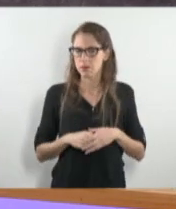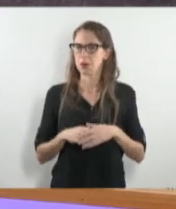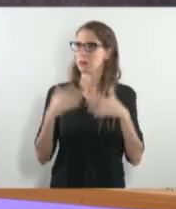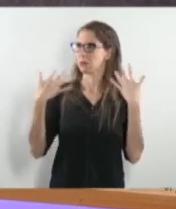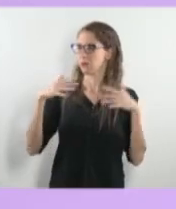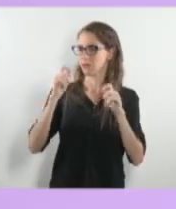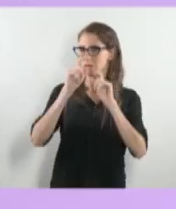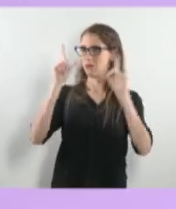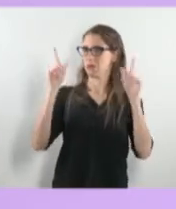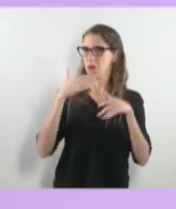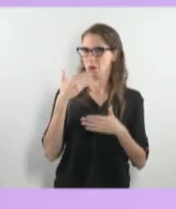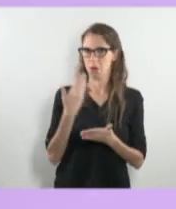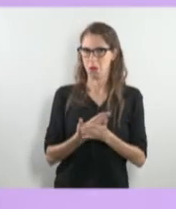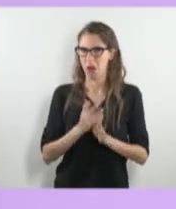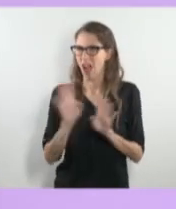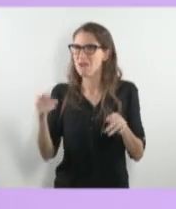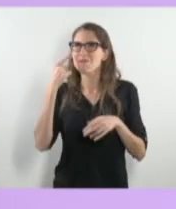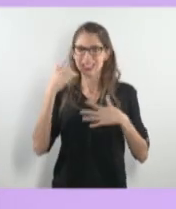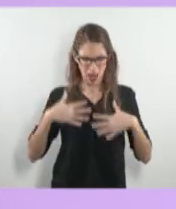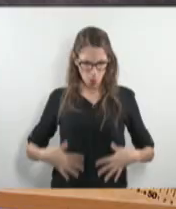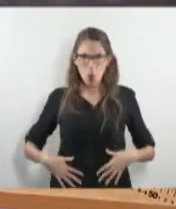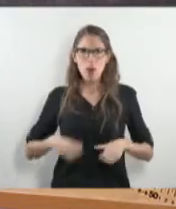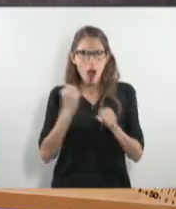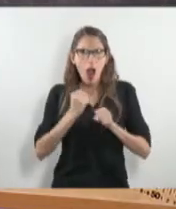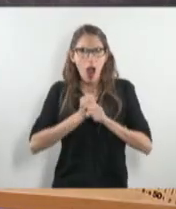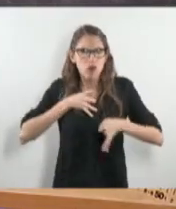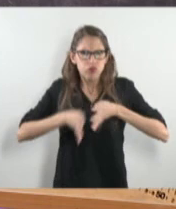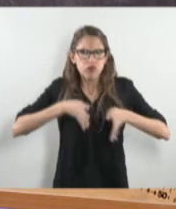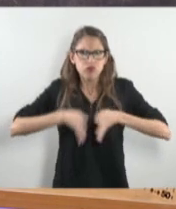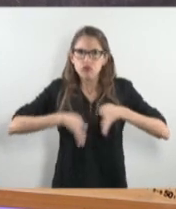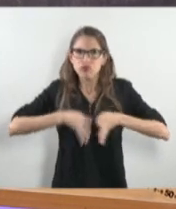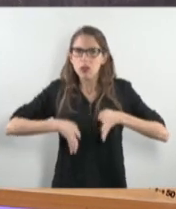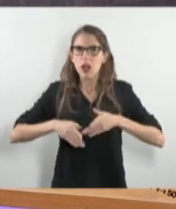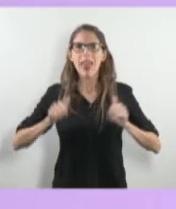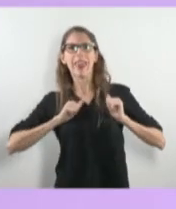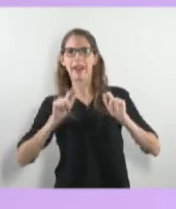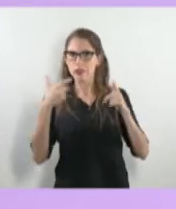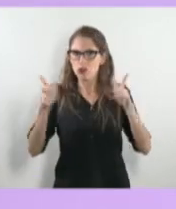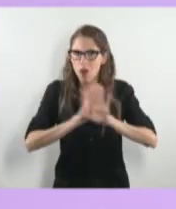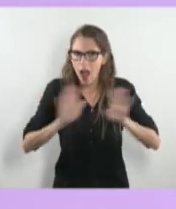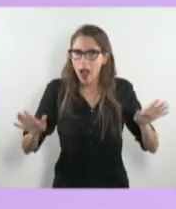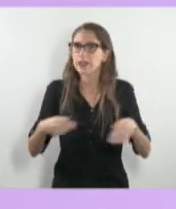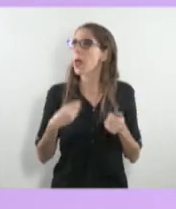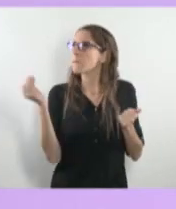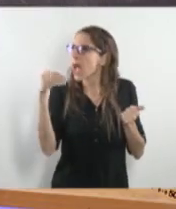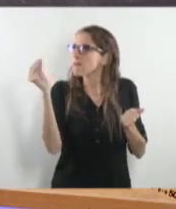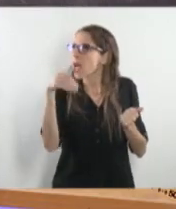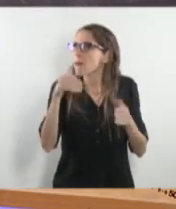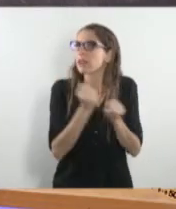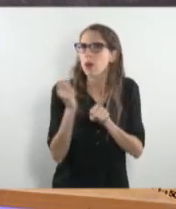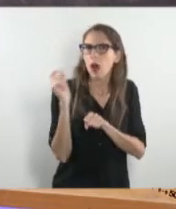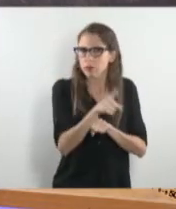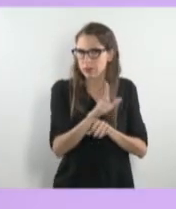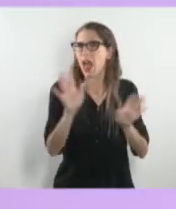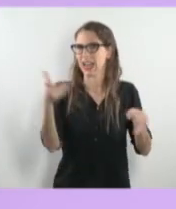todo lo que sucede. En todo el tiempo, que el cuerpo no descansa nunca. Nunca, nunca. Escúchame, hay más funciones, me imagino. Hay más. De las proteínas, pero las vemos